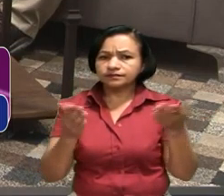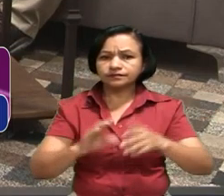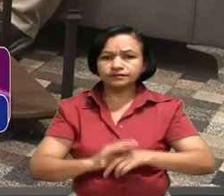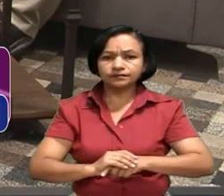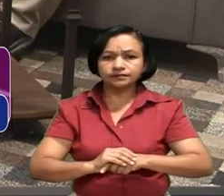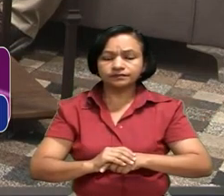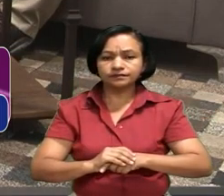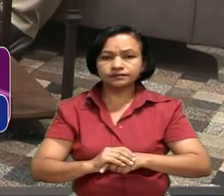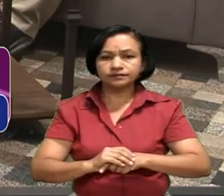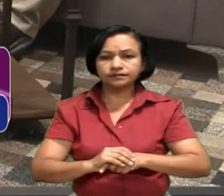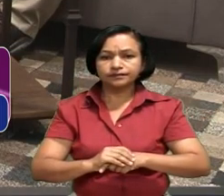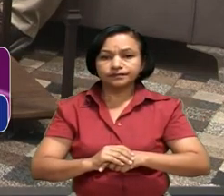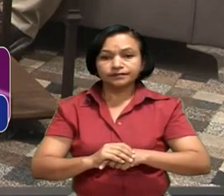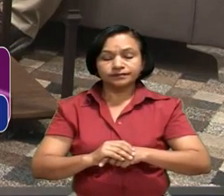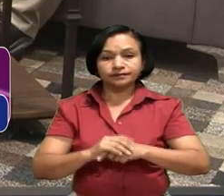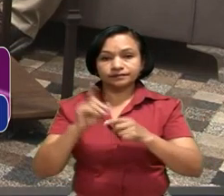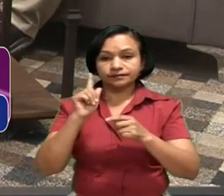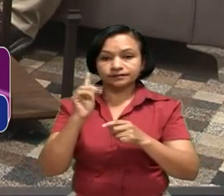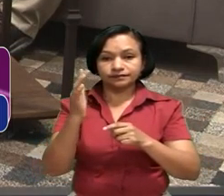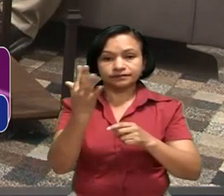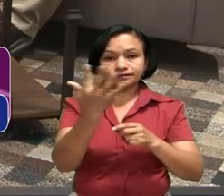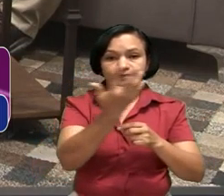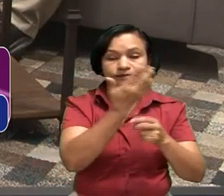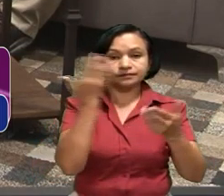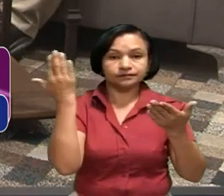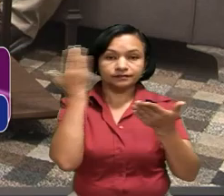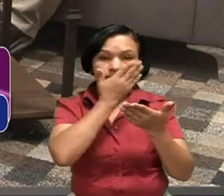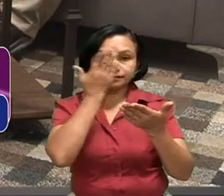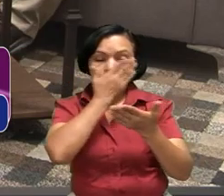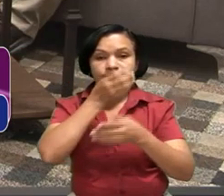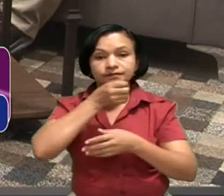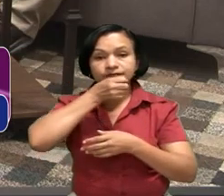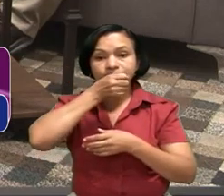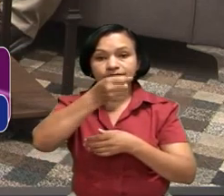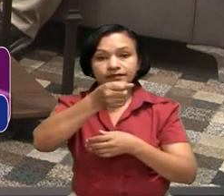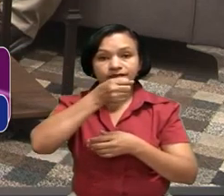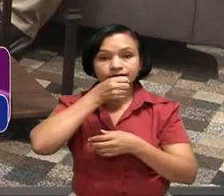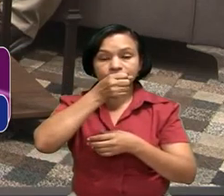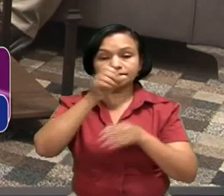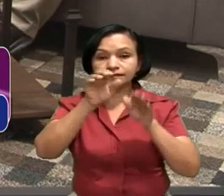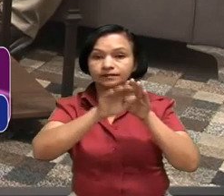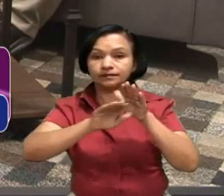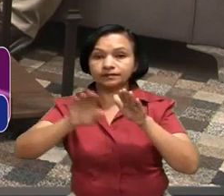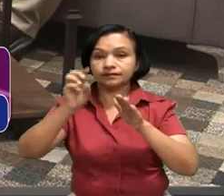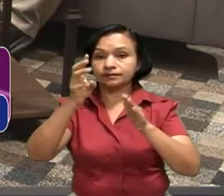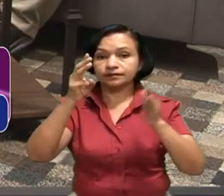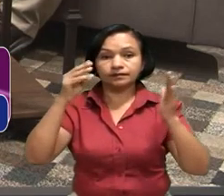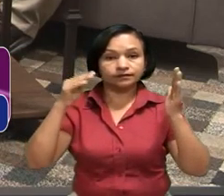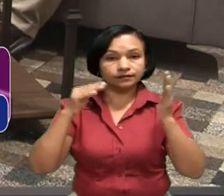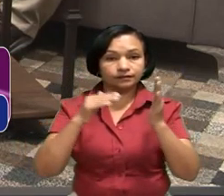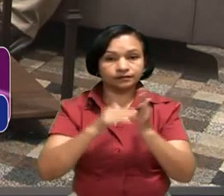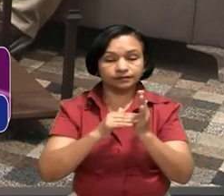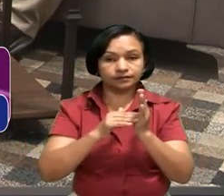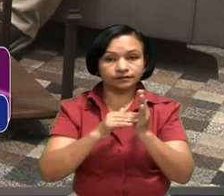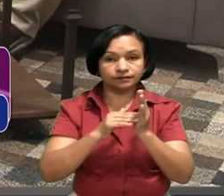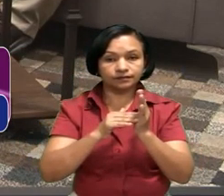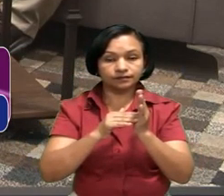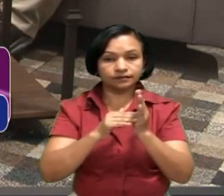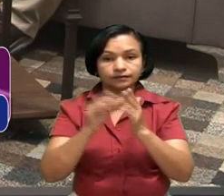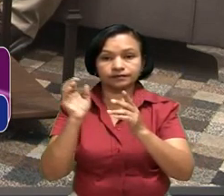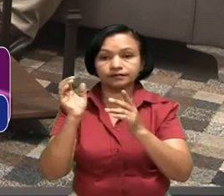en el gremio periodístico actualmente hay más de 3000 nacionalmente hablando